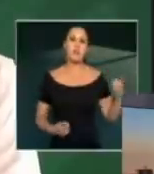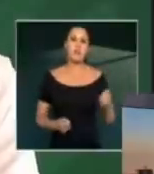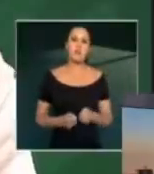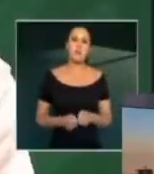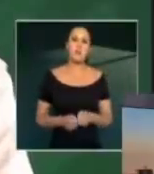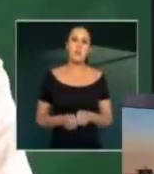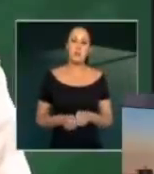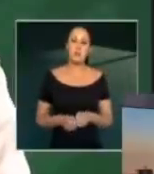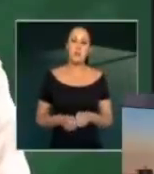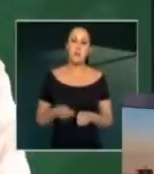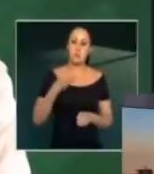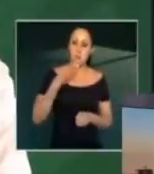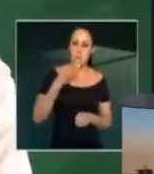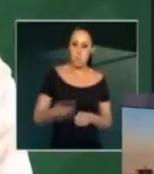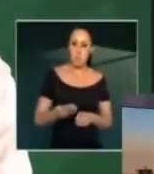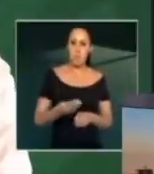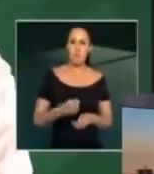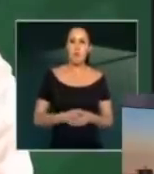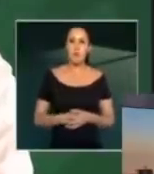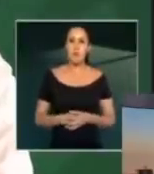no sacando de contexto.